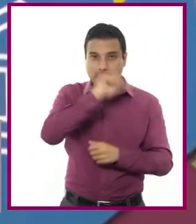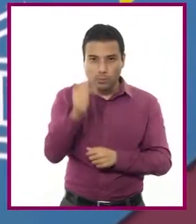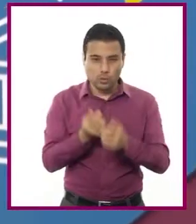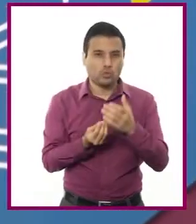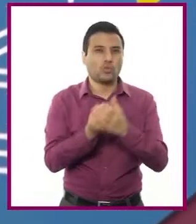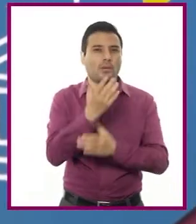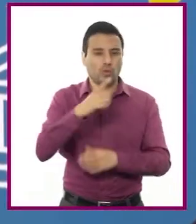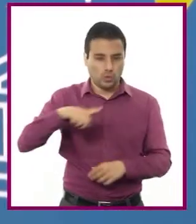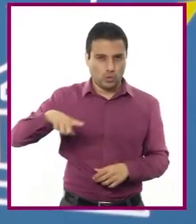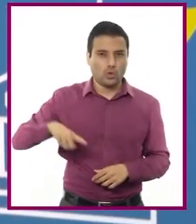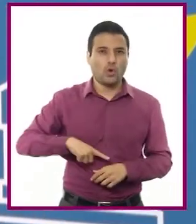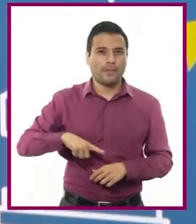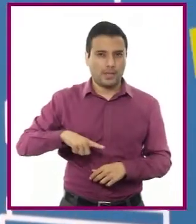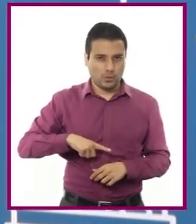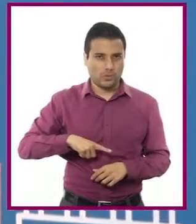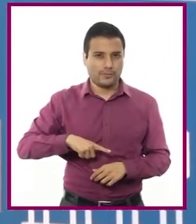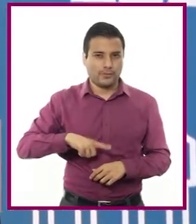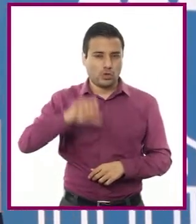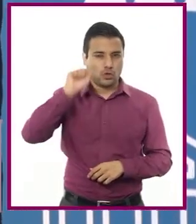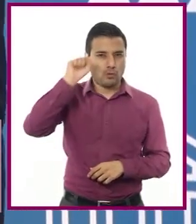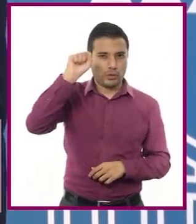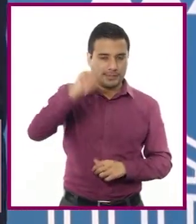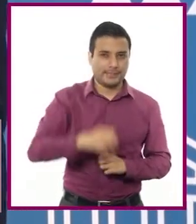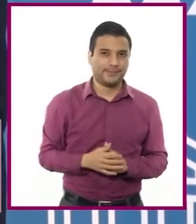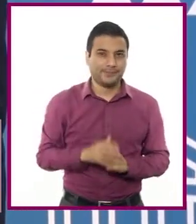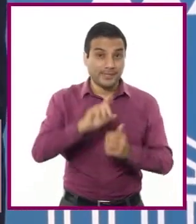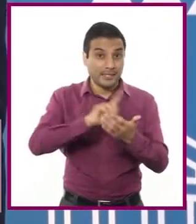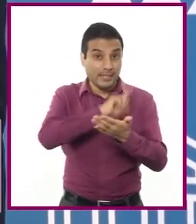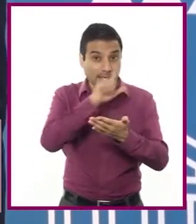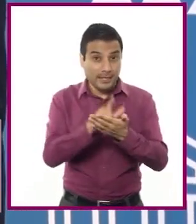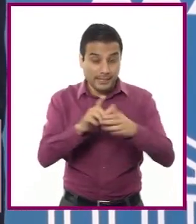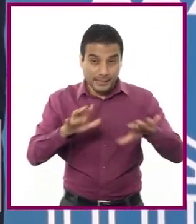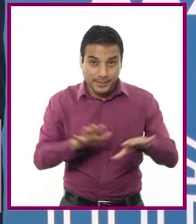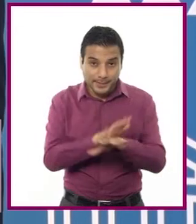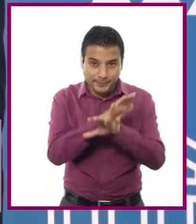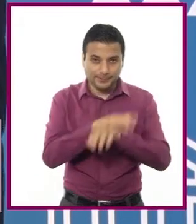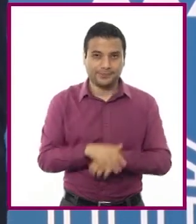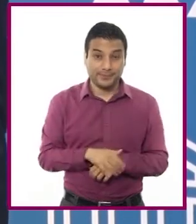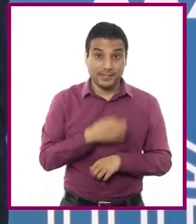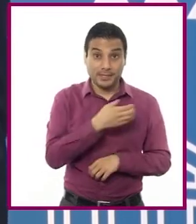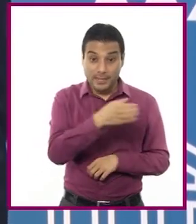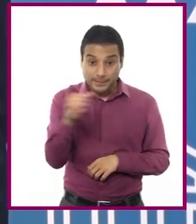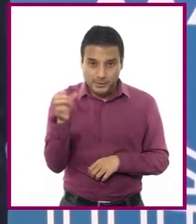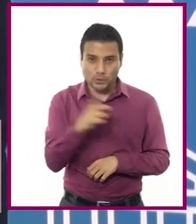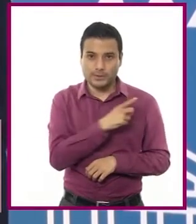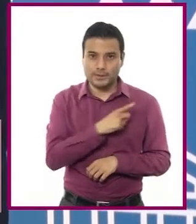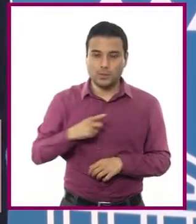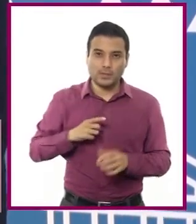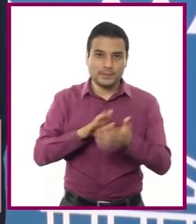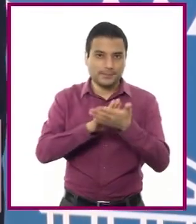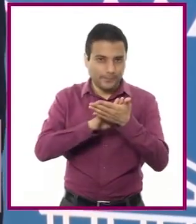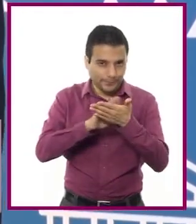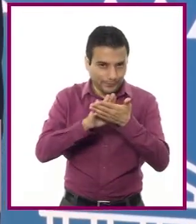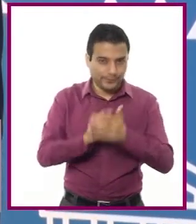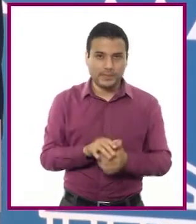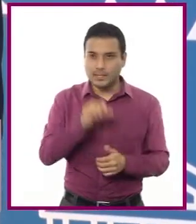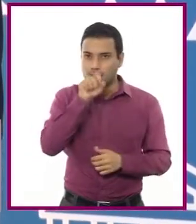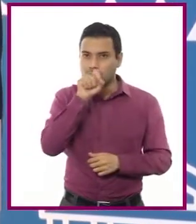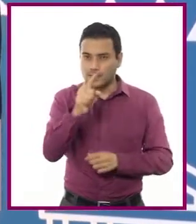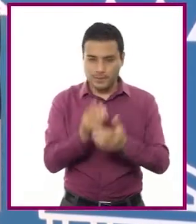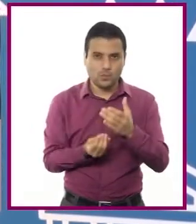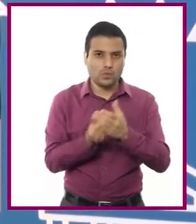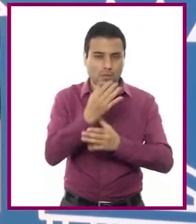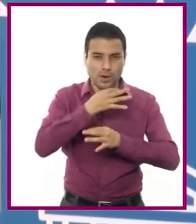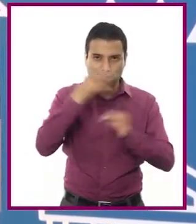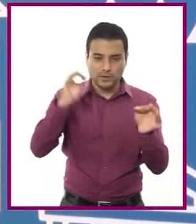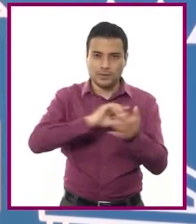que implementó diferentes reformas. Canceló las deudas contraídas por los campesinos, promulgó un decreto para garantizar la